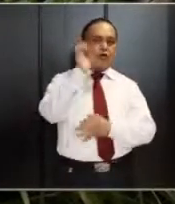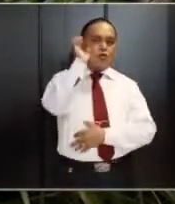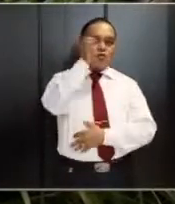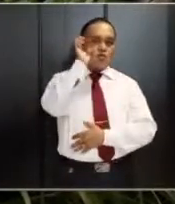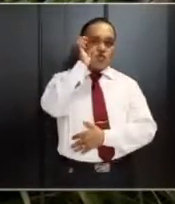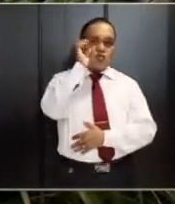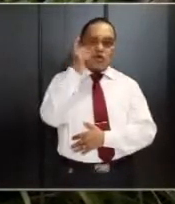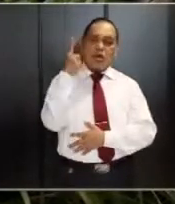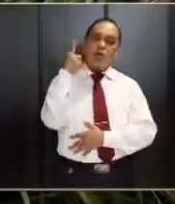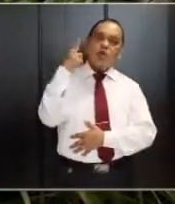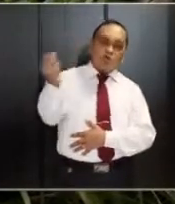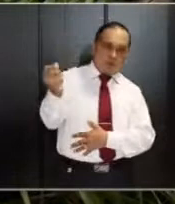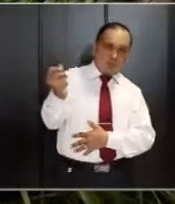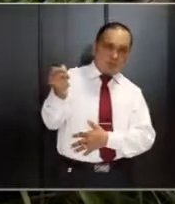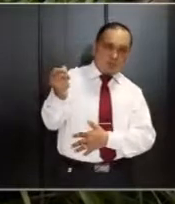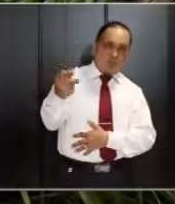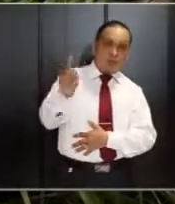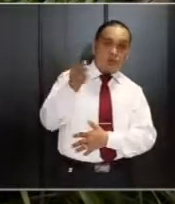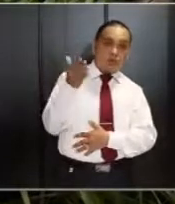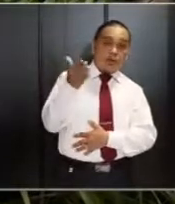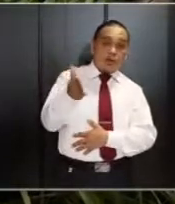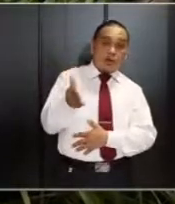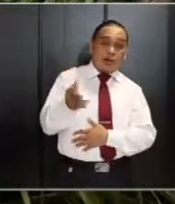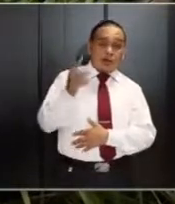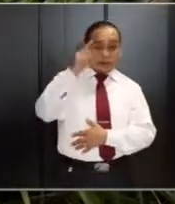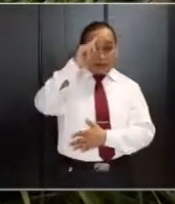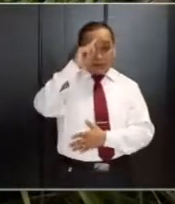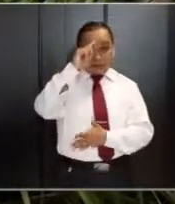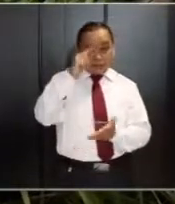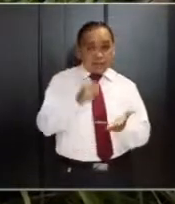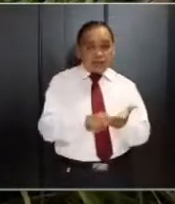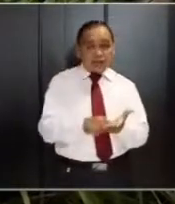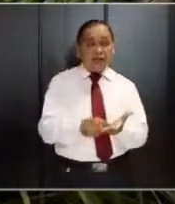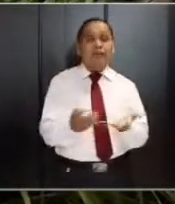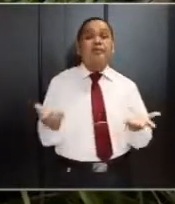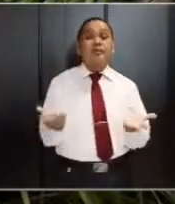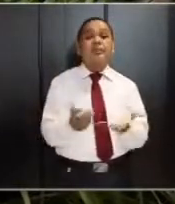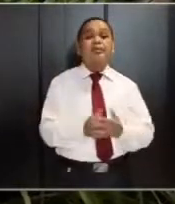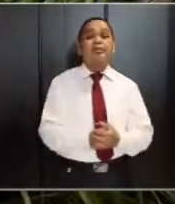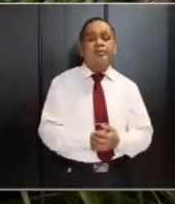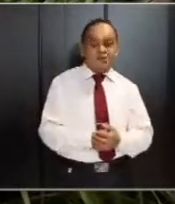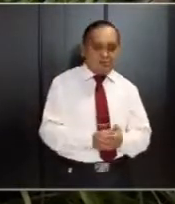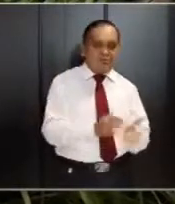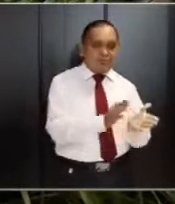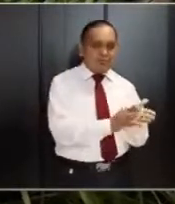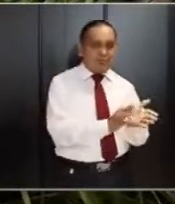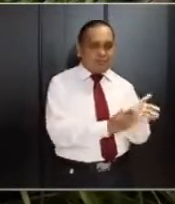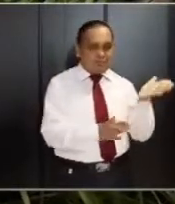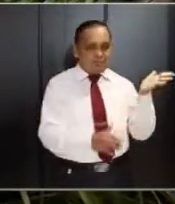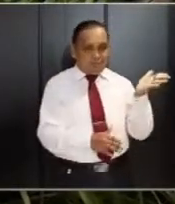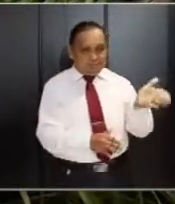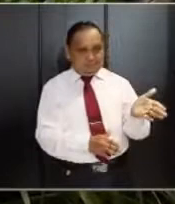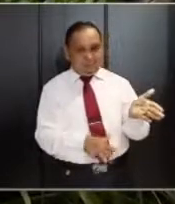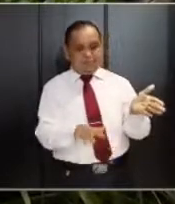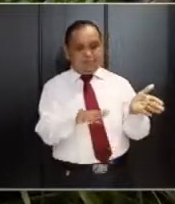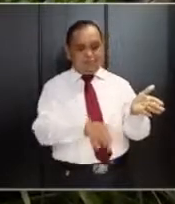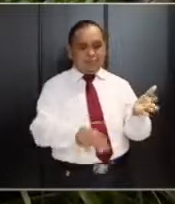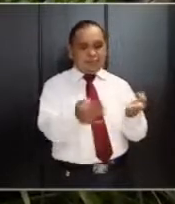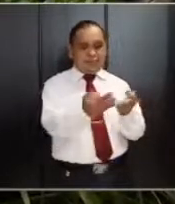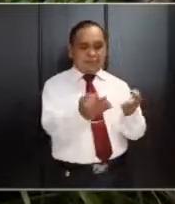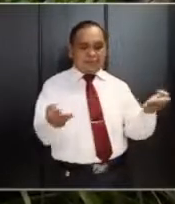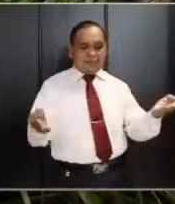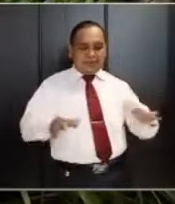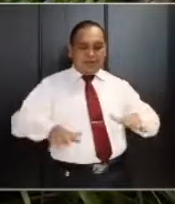porque intentó él hacer creer que las mejoras, que la cuestión de la regularización, darle certidumbre a esos terrenos de